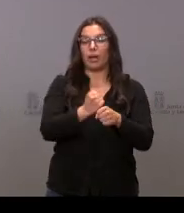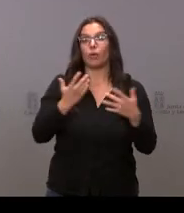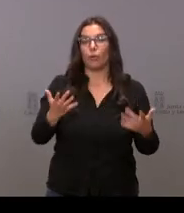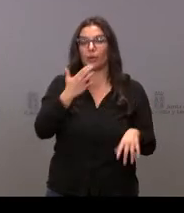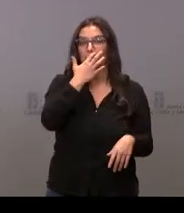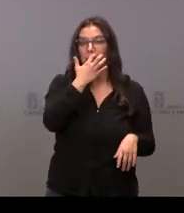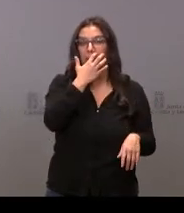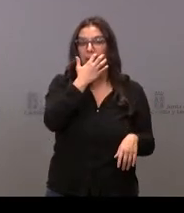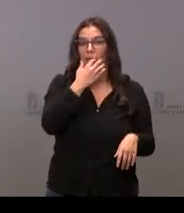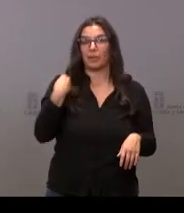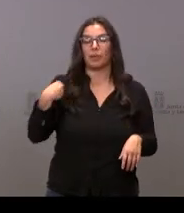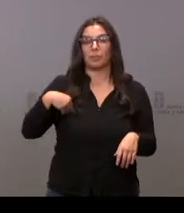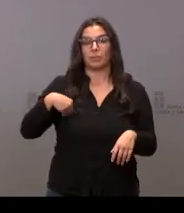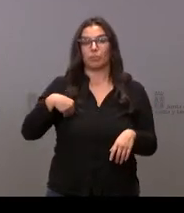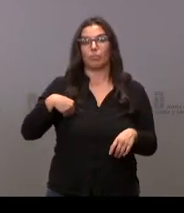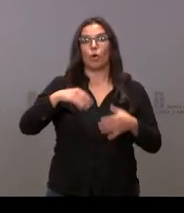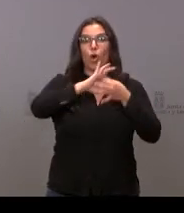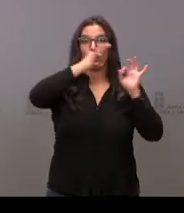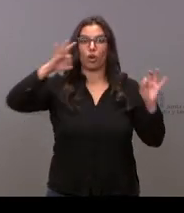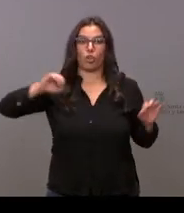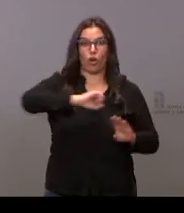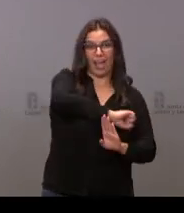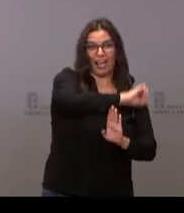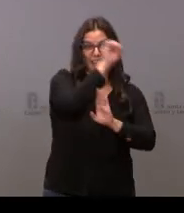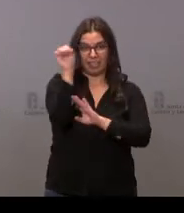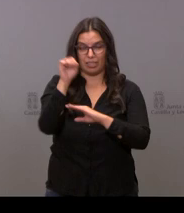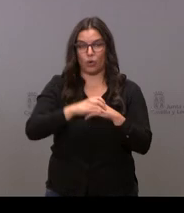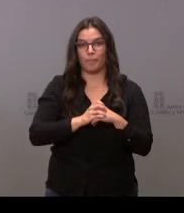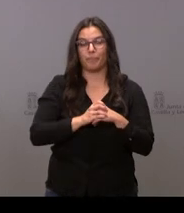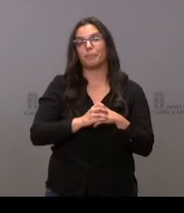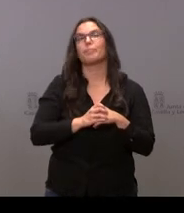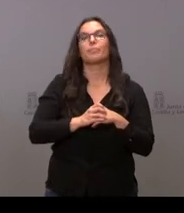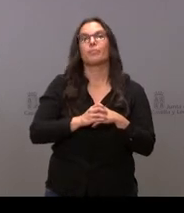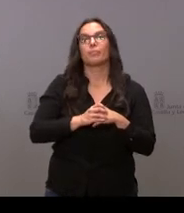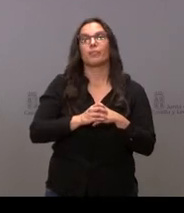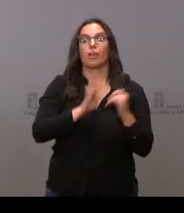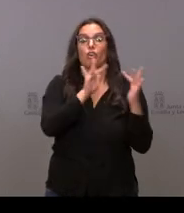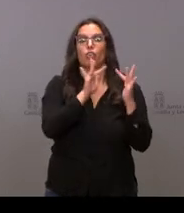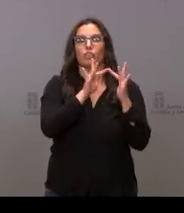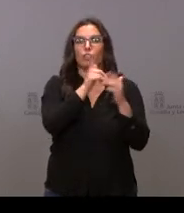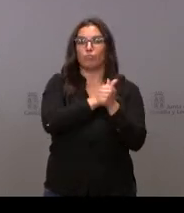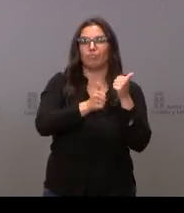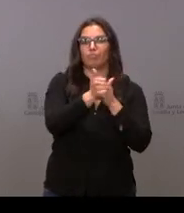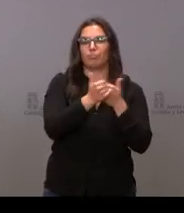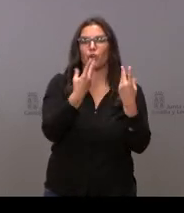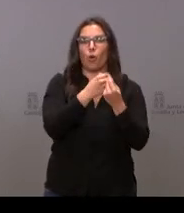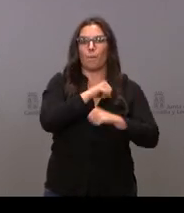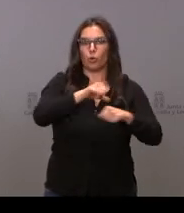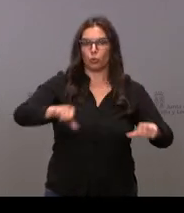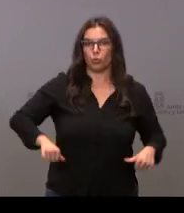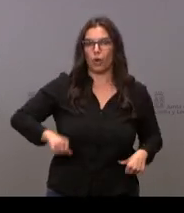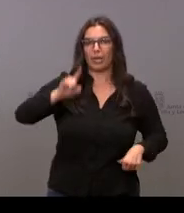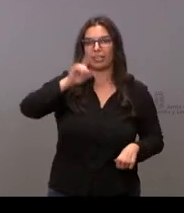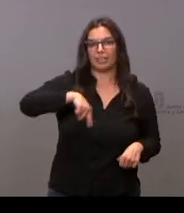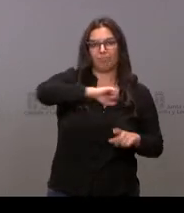corredor atlántico la conexión preferente con portugal y con todos los puertos de la cornisa